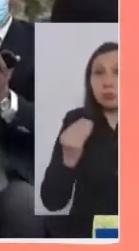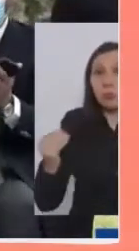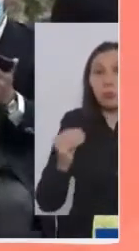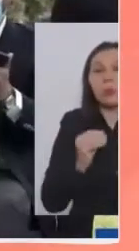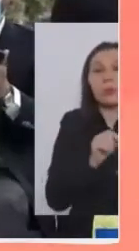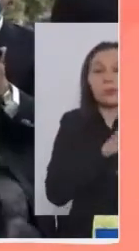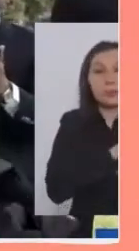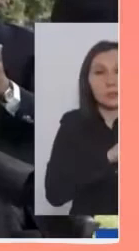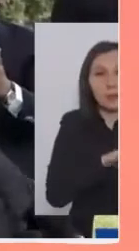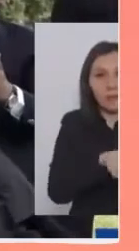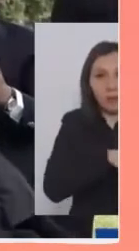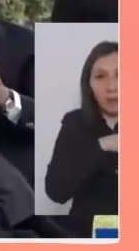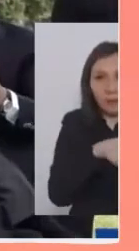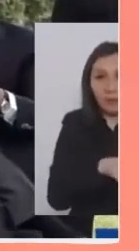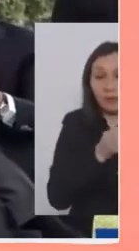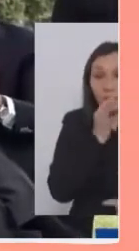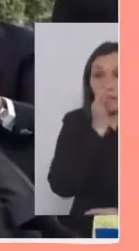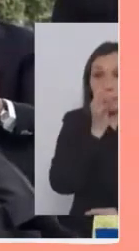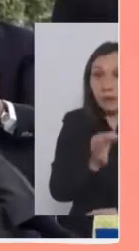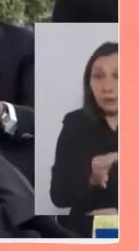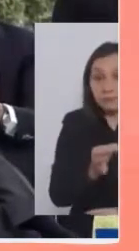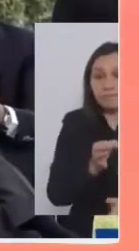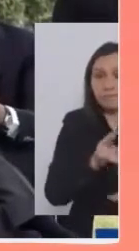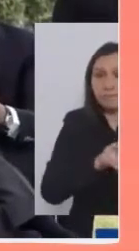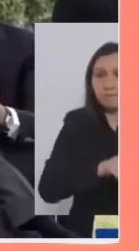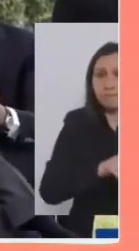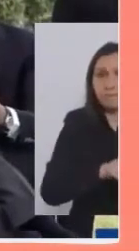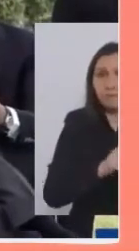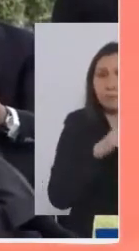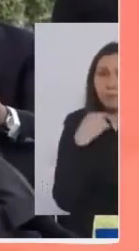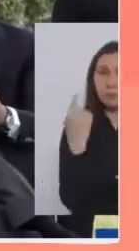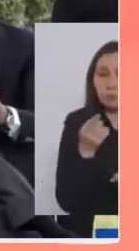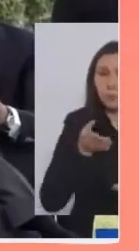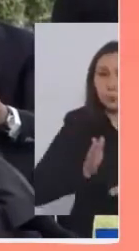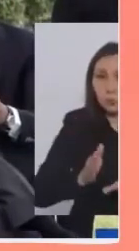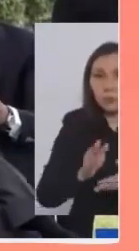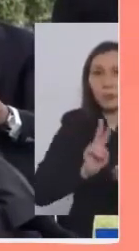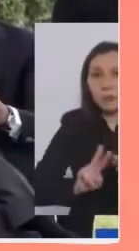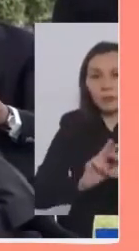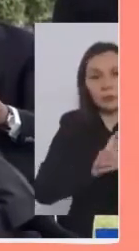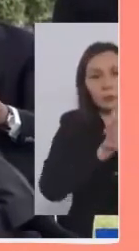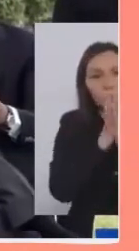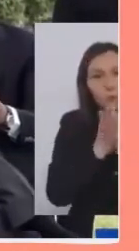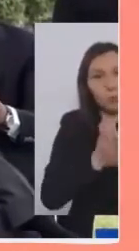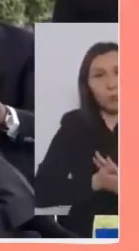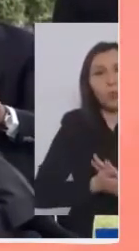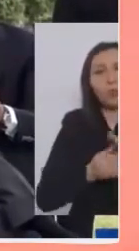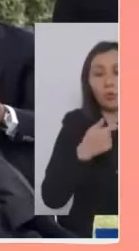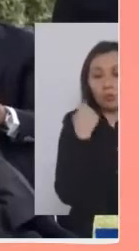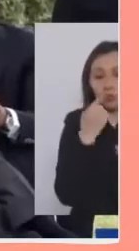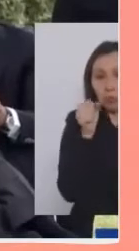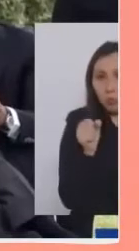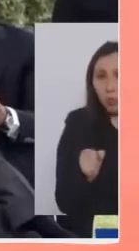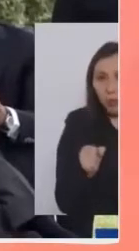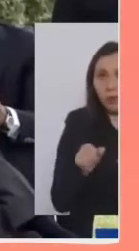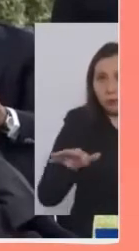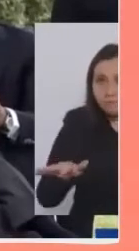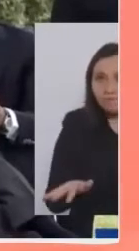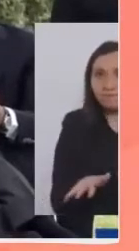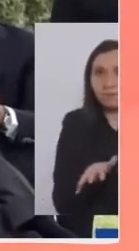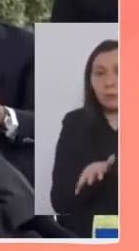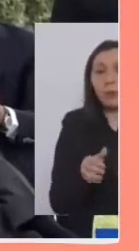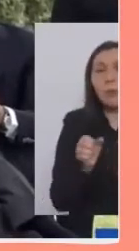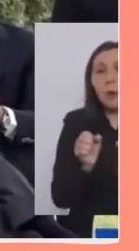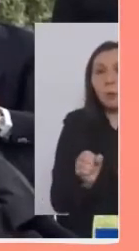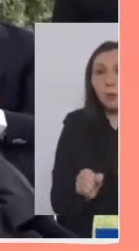Entonces surge esta ley. Son 7 horas que se puede cerrar, ¿cierto? A esa comunidad. 7 horas puede mantenerse el portón